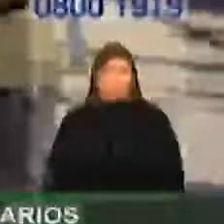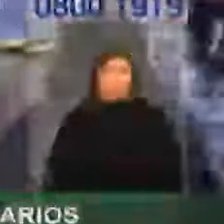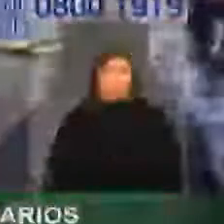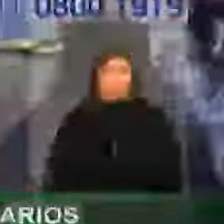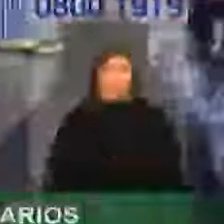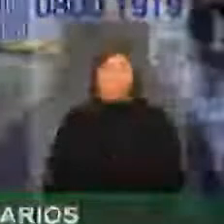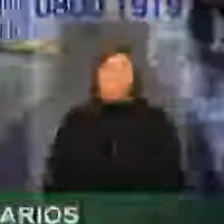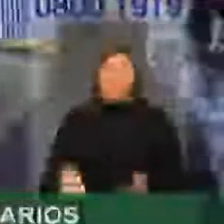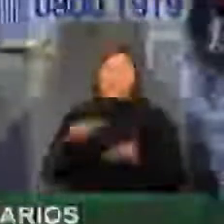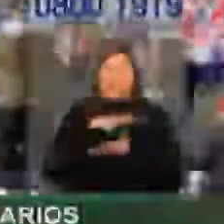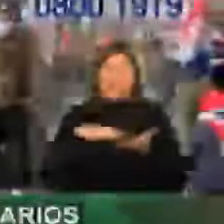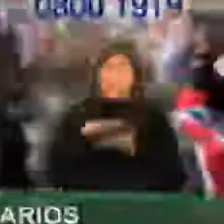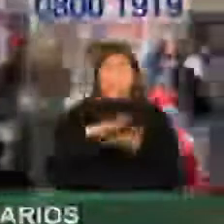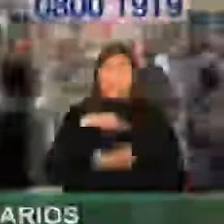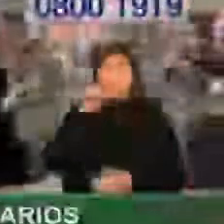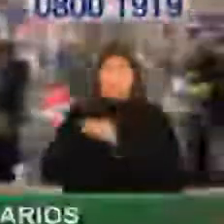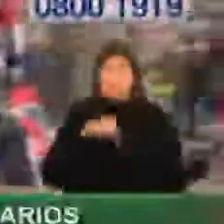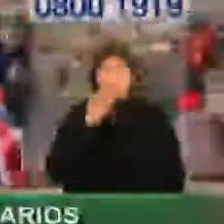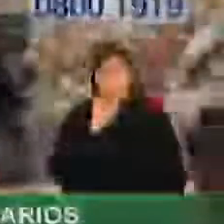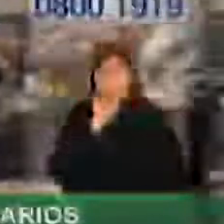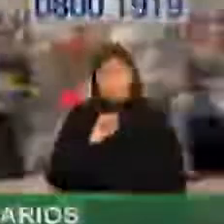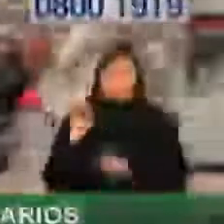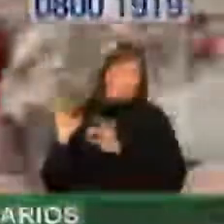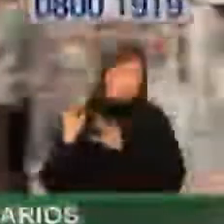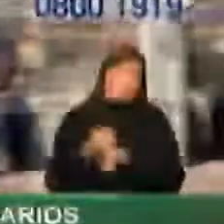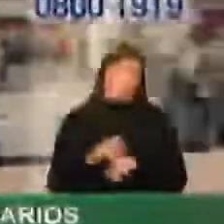En la Plaza Primero de Mayo confluyeron varias manifestaciones